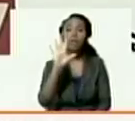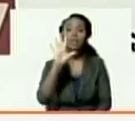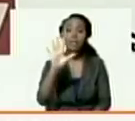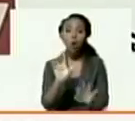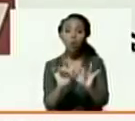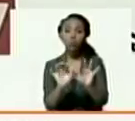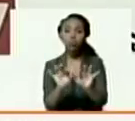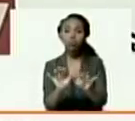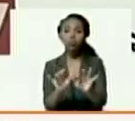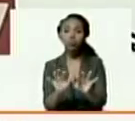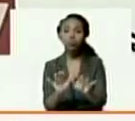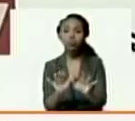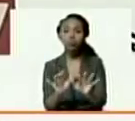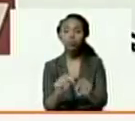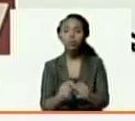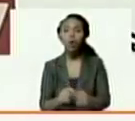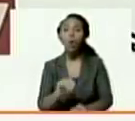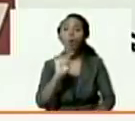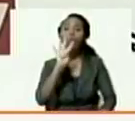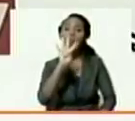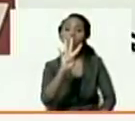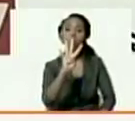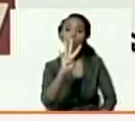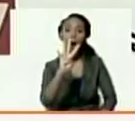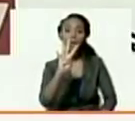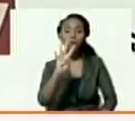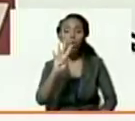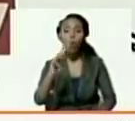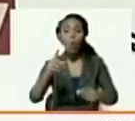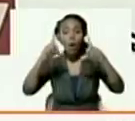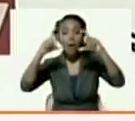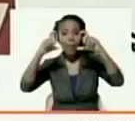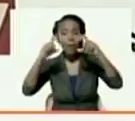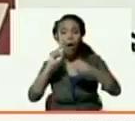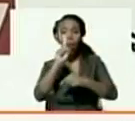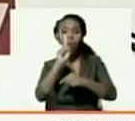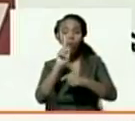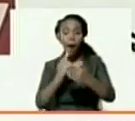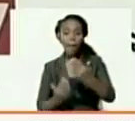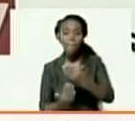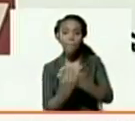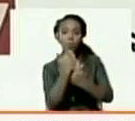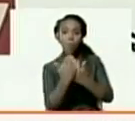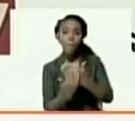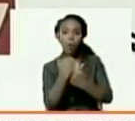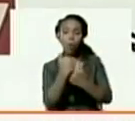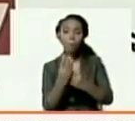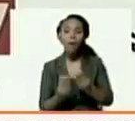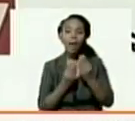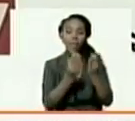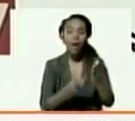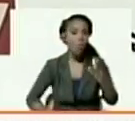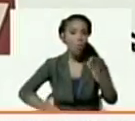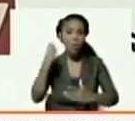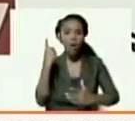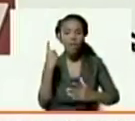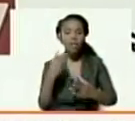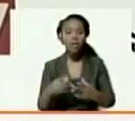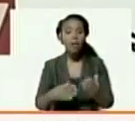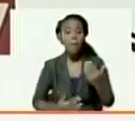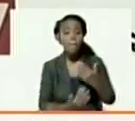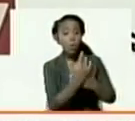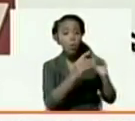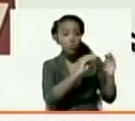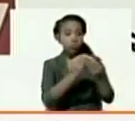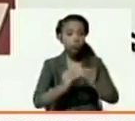computadoras, 4 cámaras y una impresora para entregarle a la gente su carnet de una vez, pues.